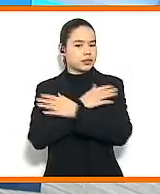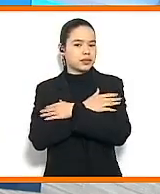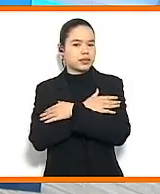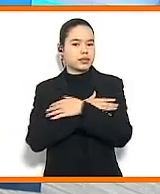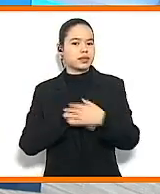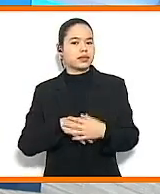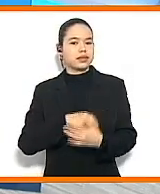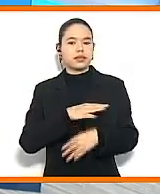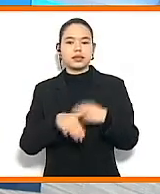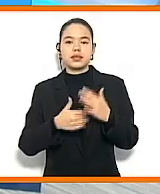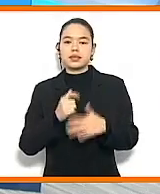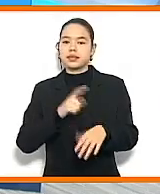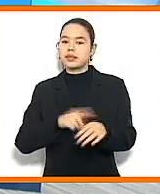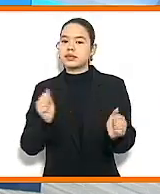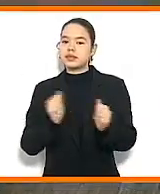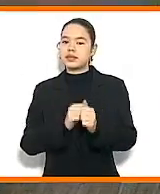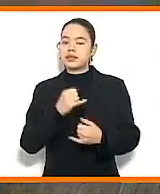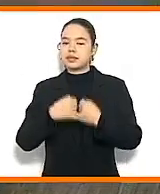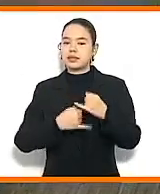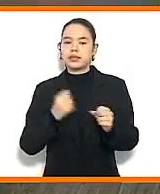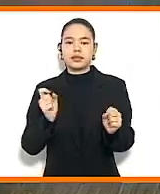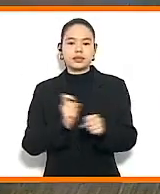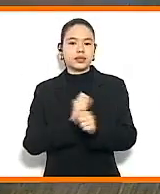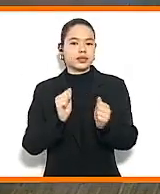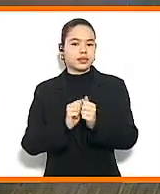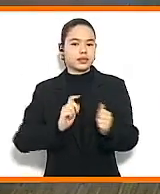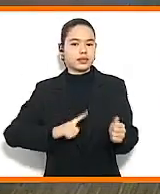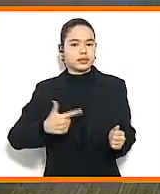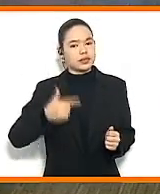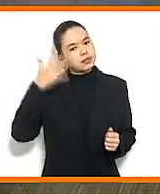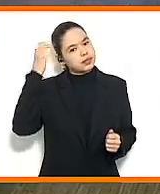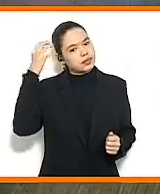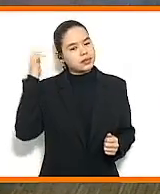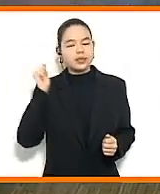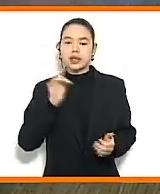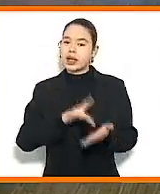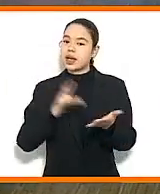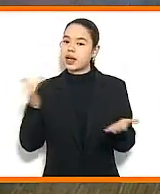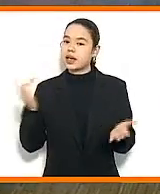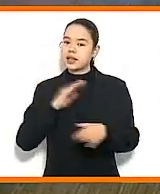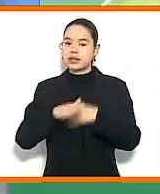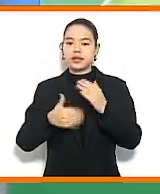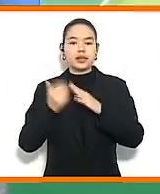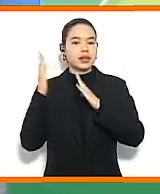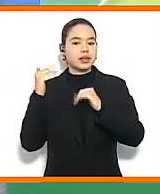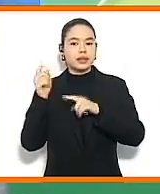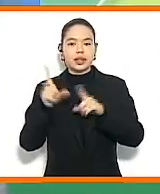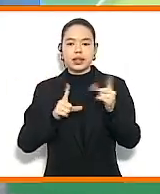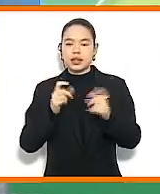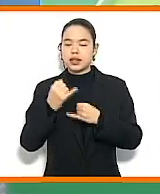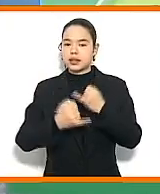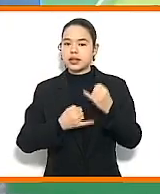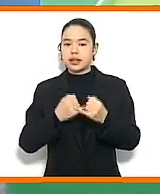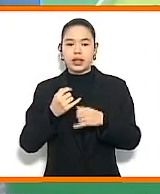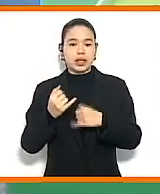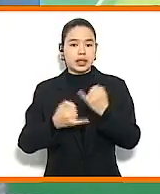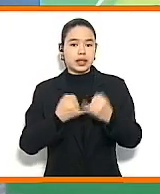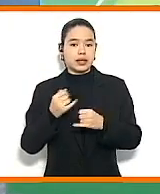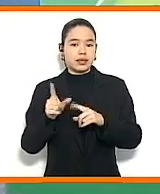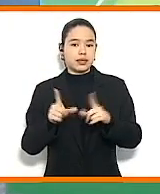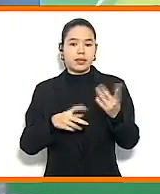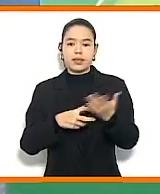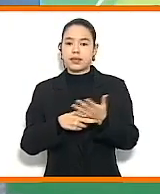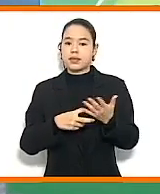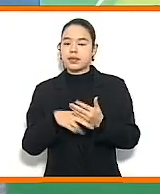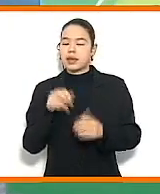felicidades. Se llegó el momento de ganar mucho más junto a Charlyn. Gracias, Tatiana. Espero que tengas tu boleto de Jugatres en mano, querido jugador, porque